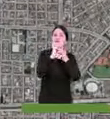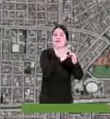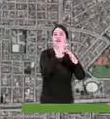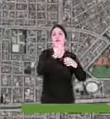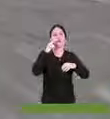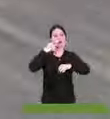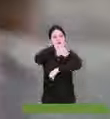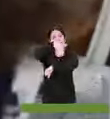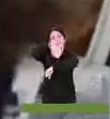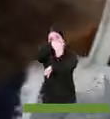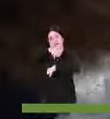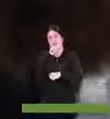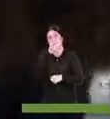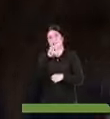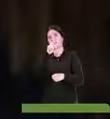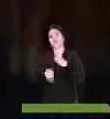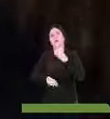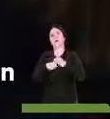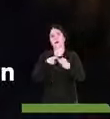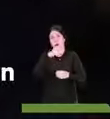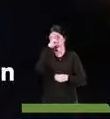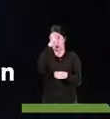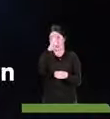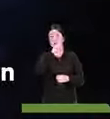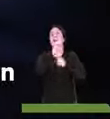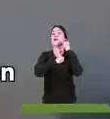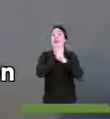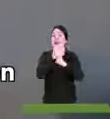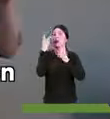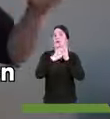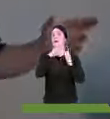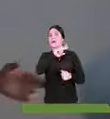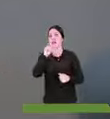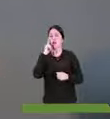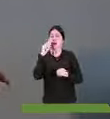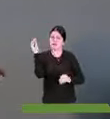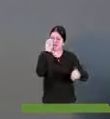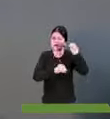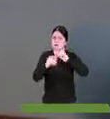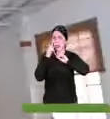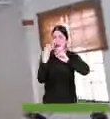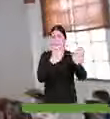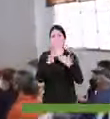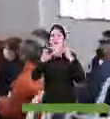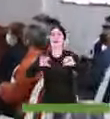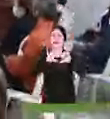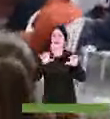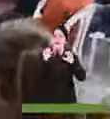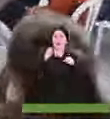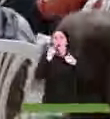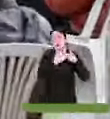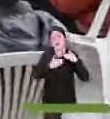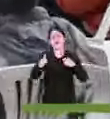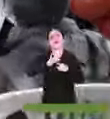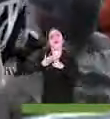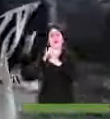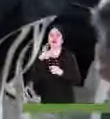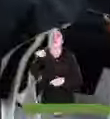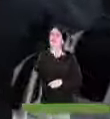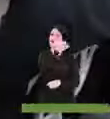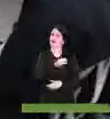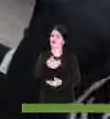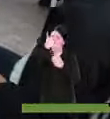el Regiotram del Norte. En 2021, construimos nuestro plan de acción para implementar y apropiar la cultura ciudadana